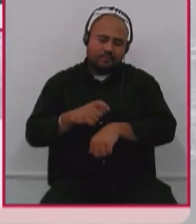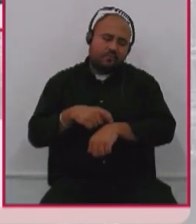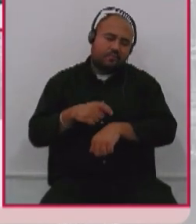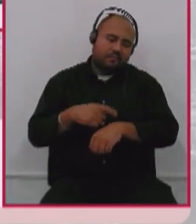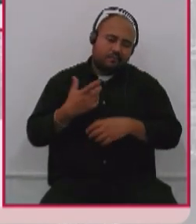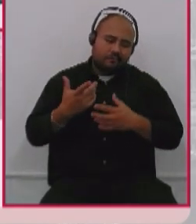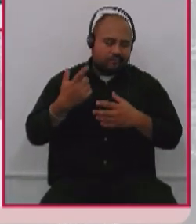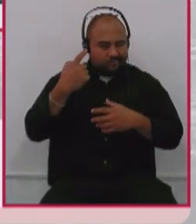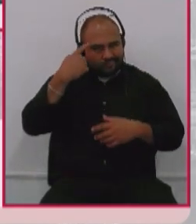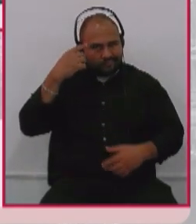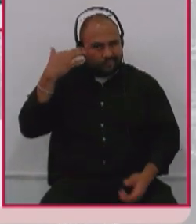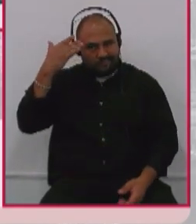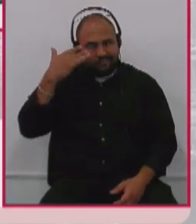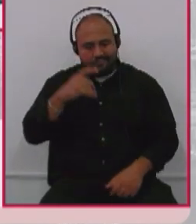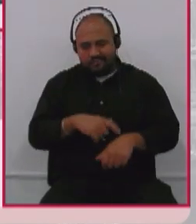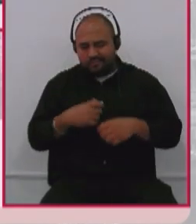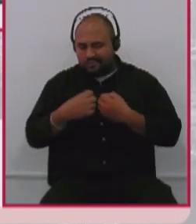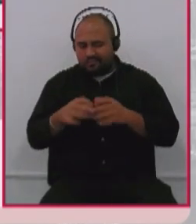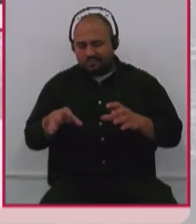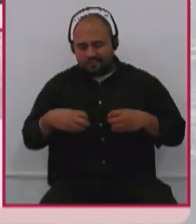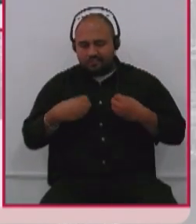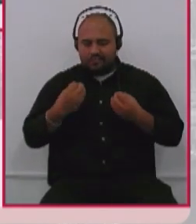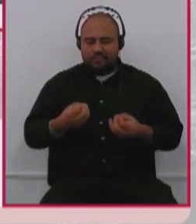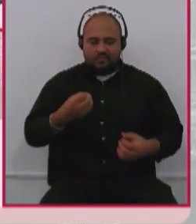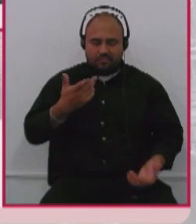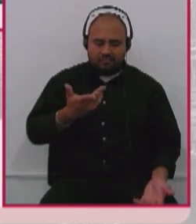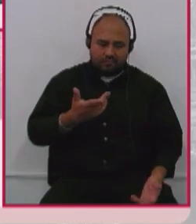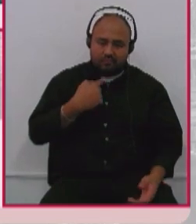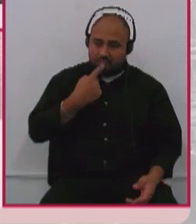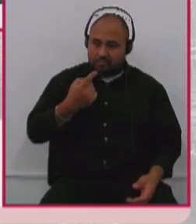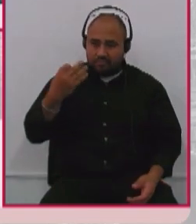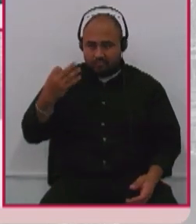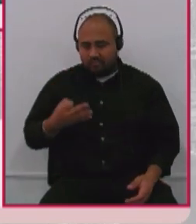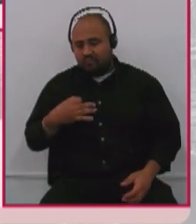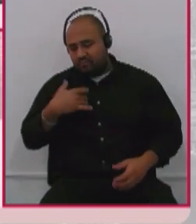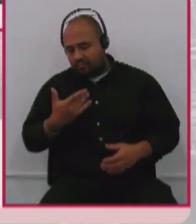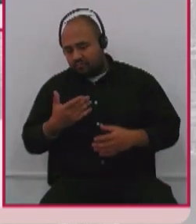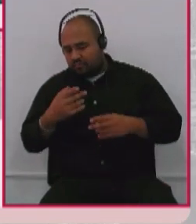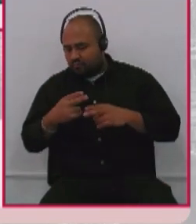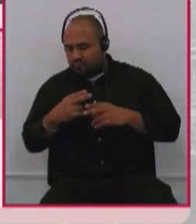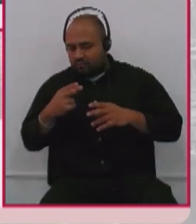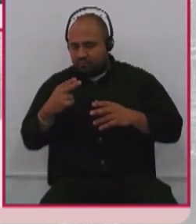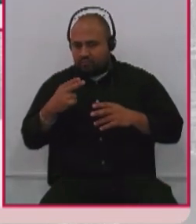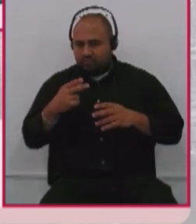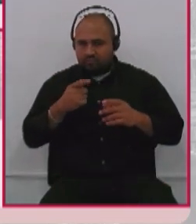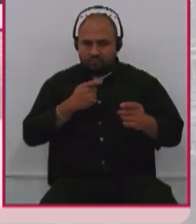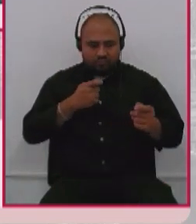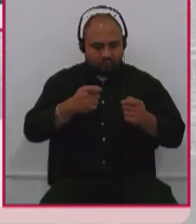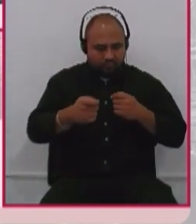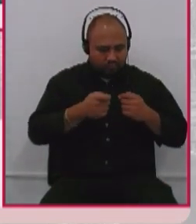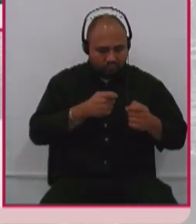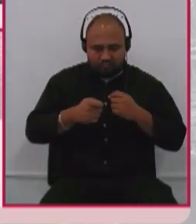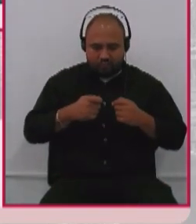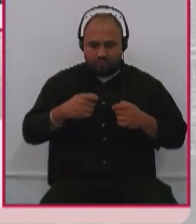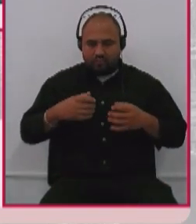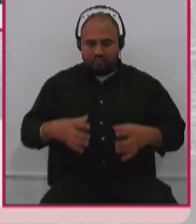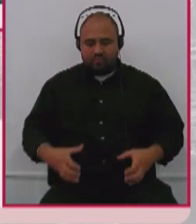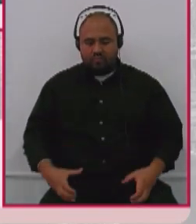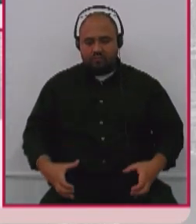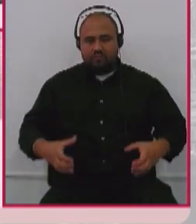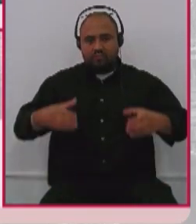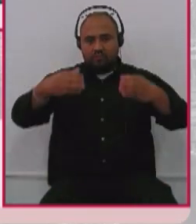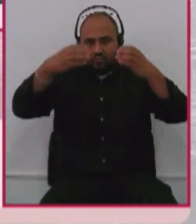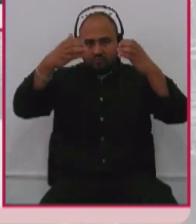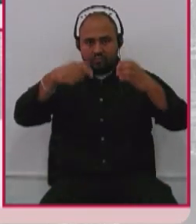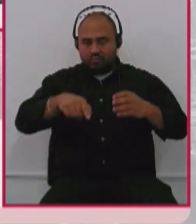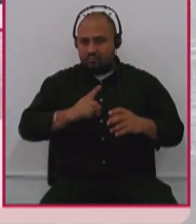nos preguntamos, y ya nos habíamos preguntado antes, oye, ¿sí es posible controlar flujo y presión con una bomba que pueda abastecer a múltiples